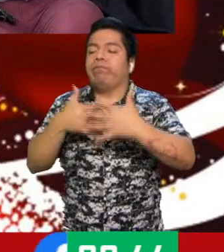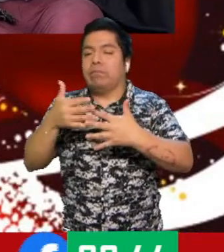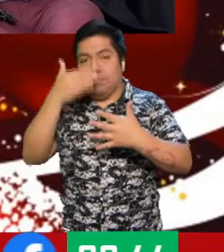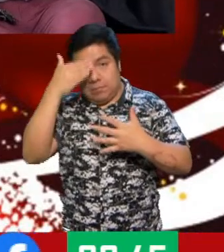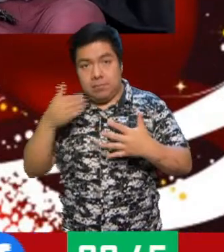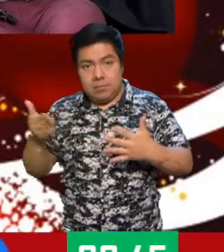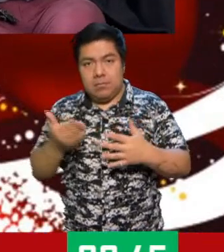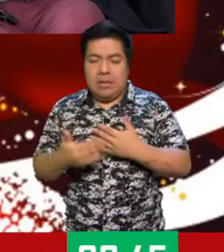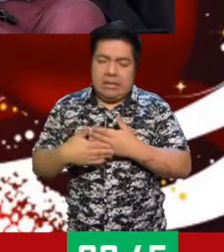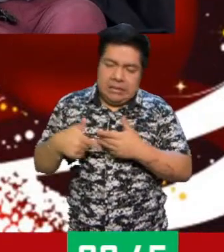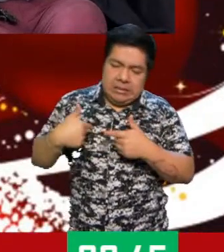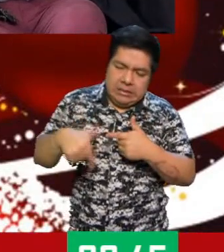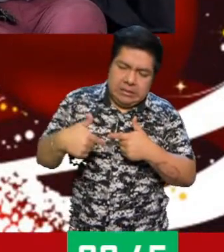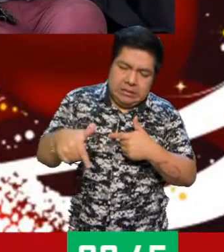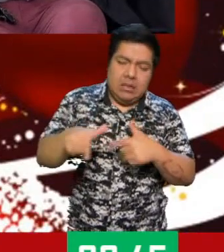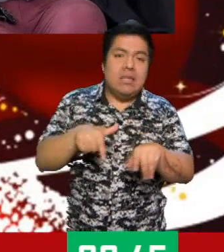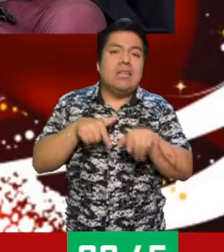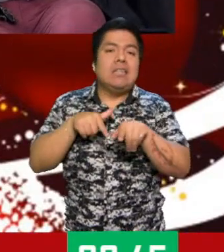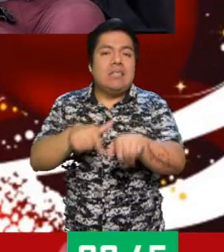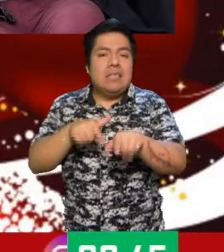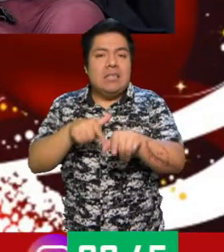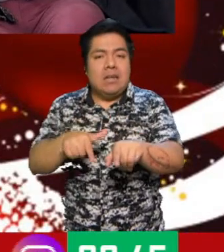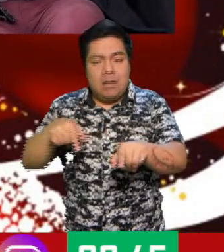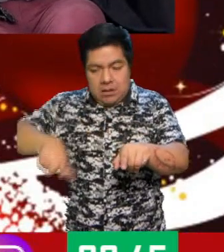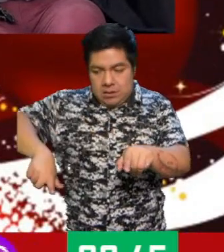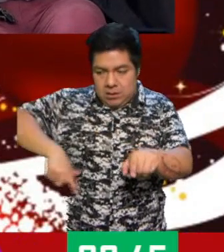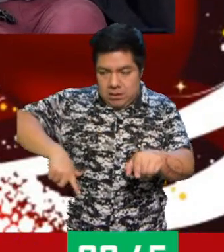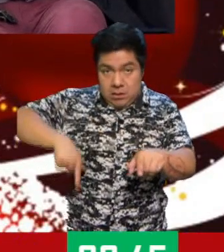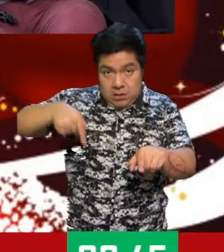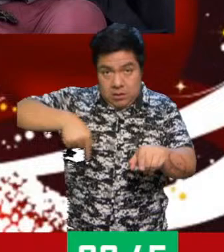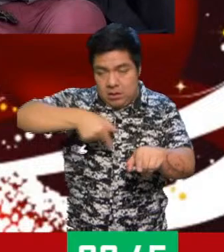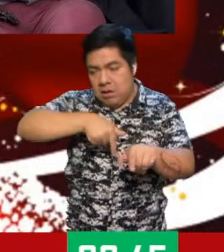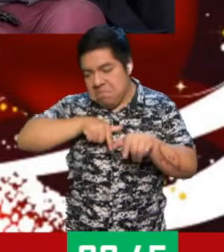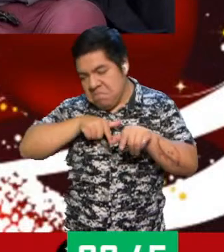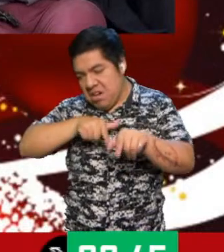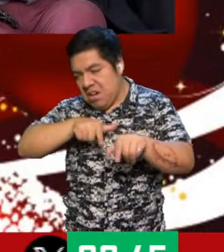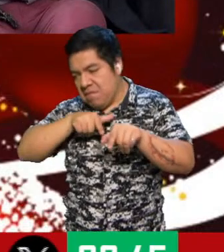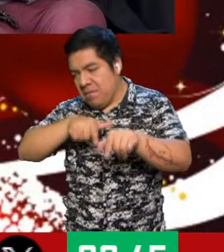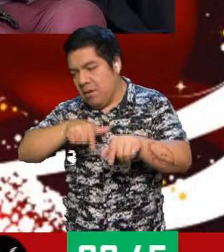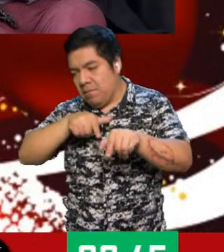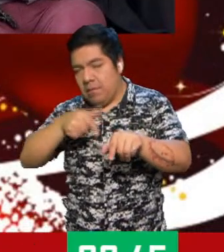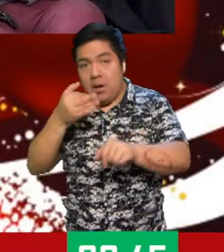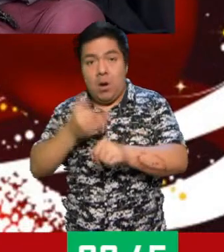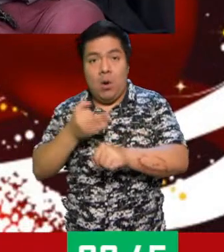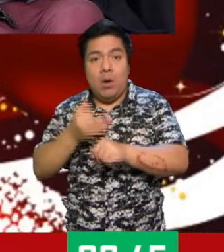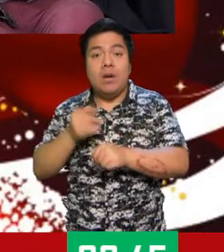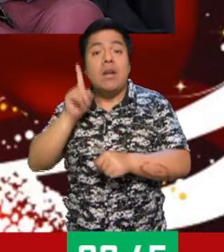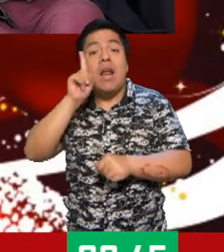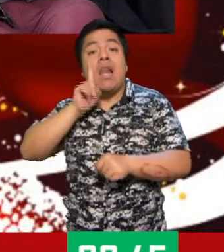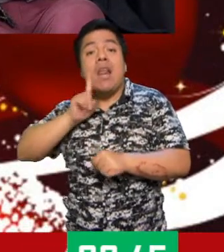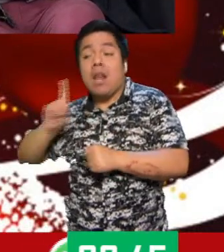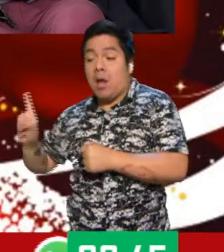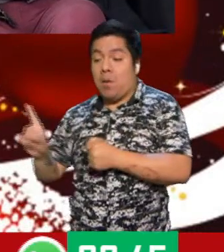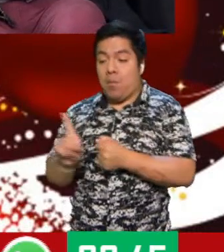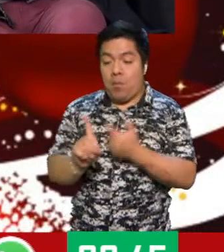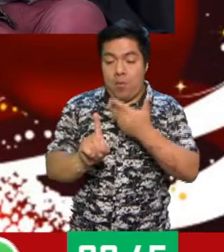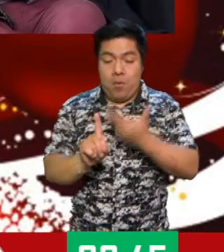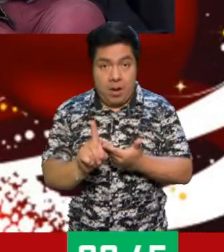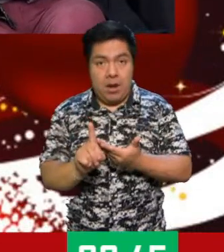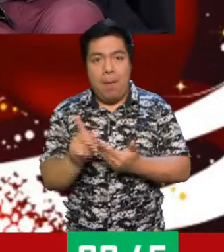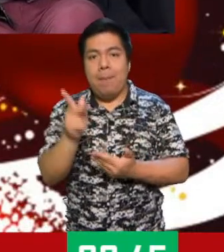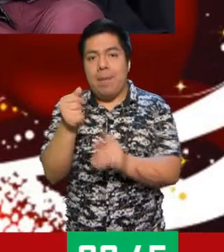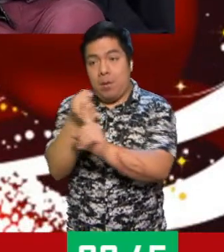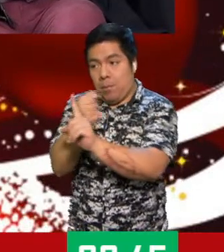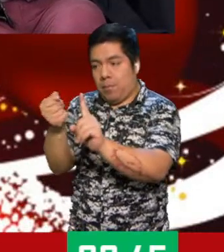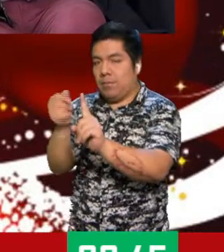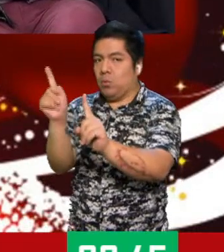campaña permanente a lo largo de este gobierno, que es tiempo de mujeres sin violencia. Esto se